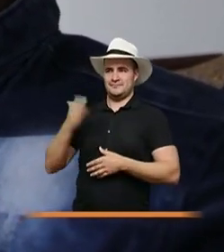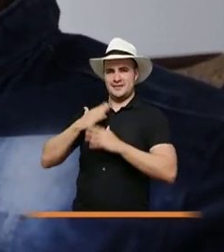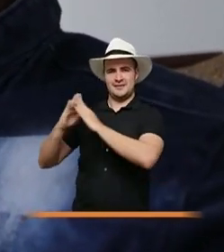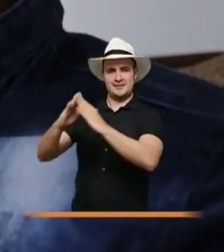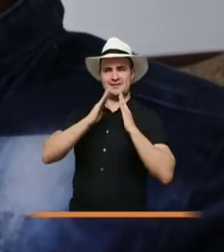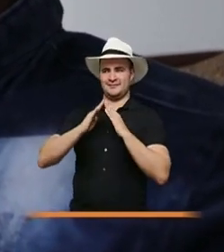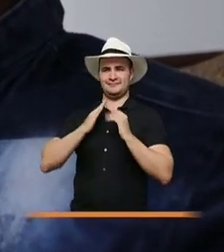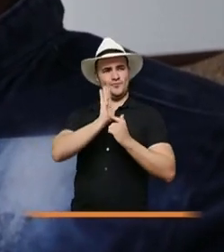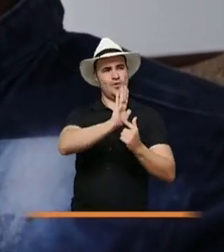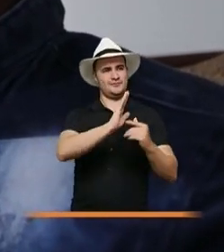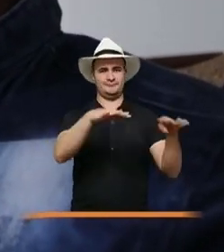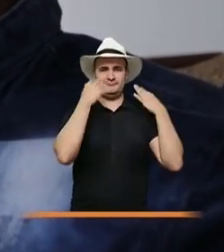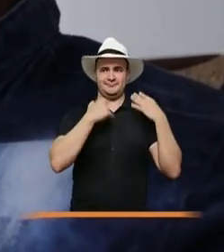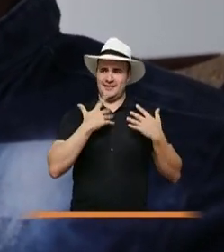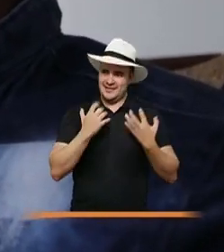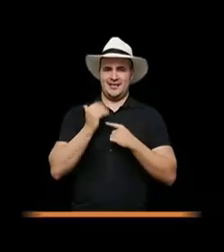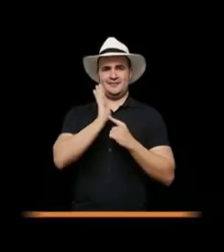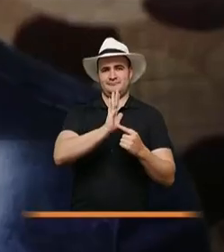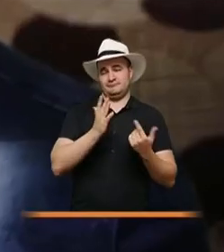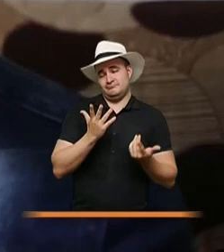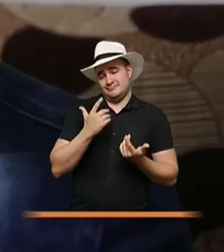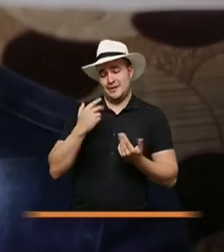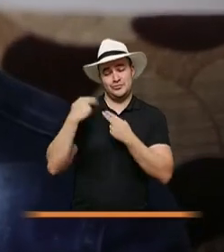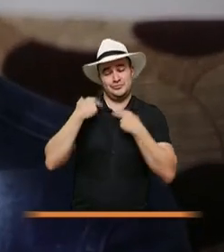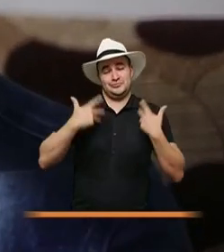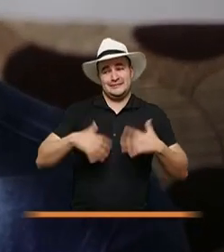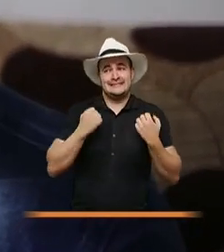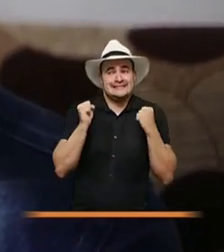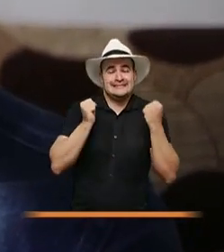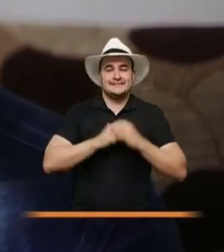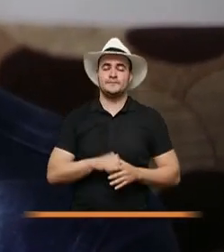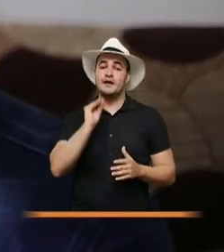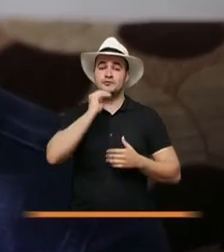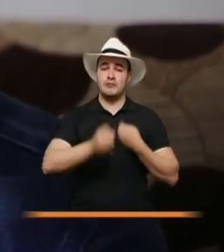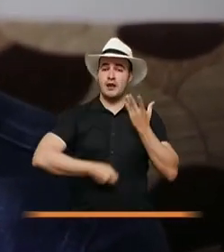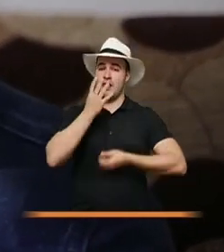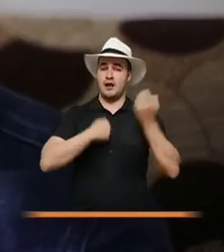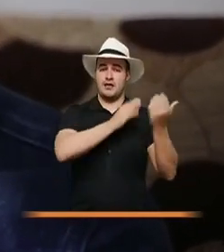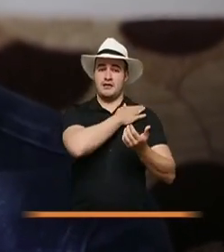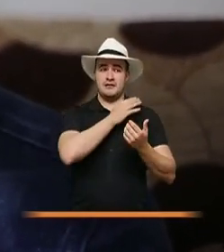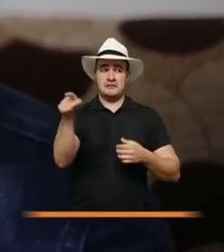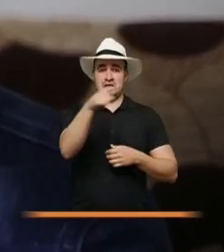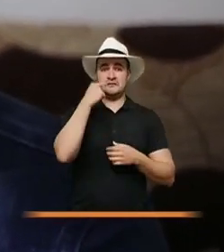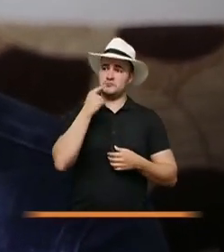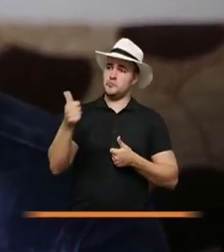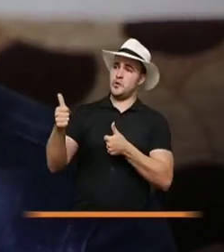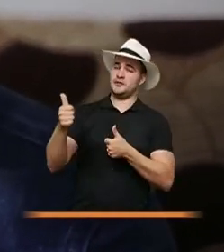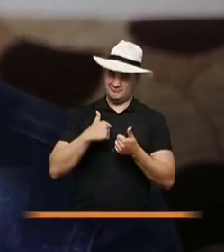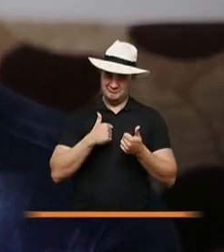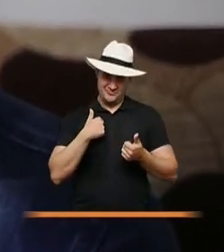de la región y de la gente que te siguen si yo de trovador les parezco medio bueno